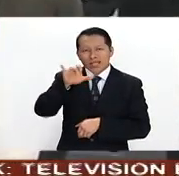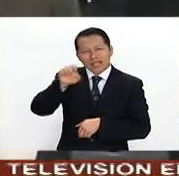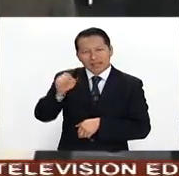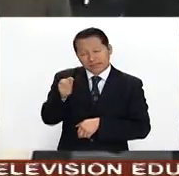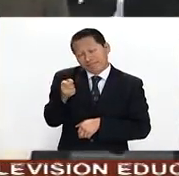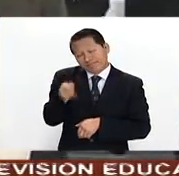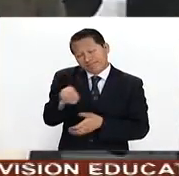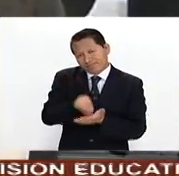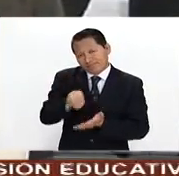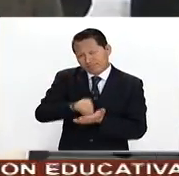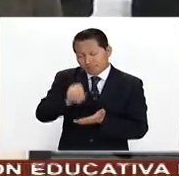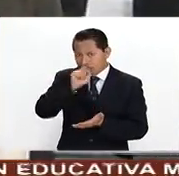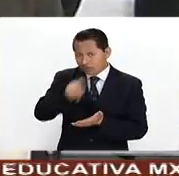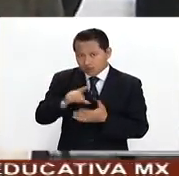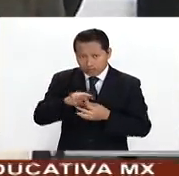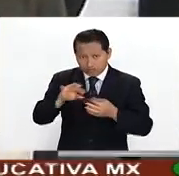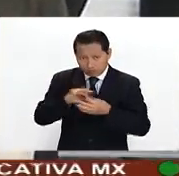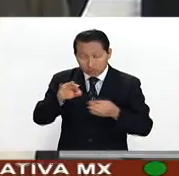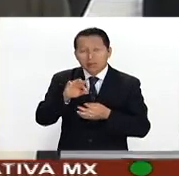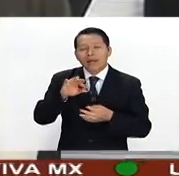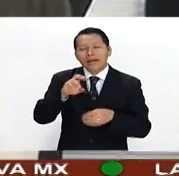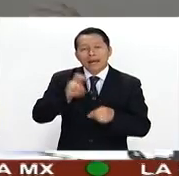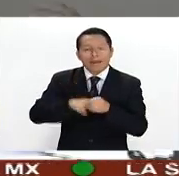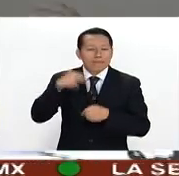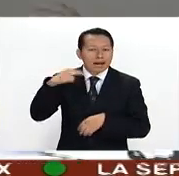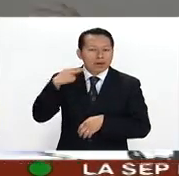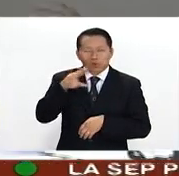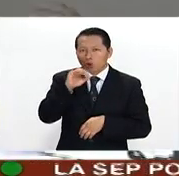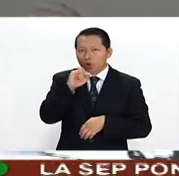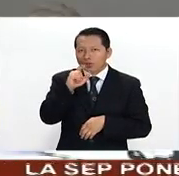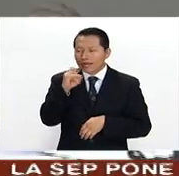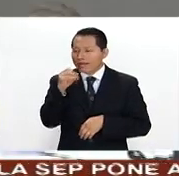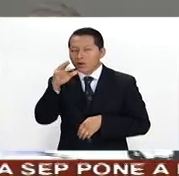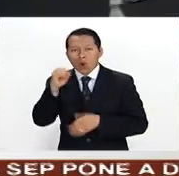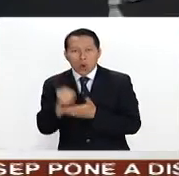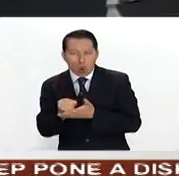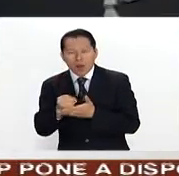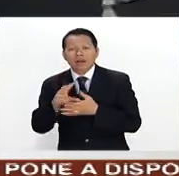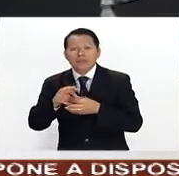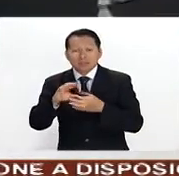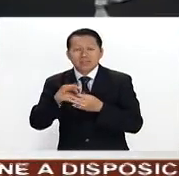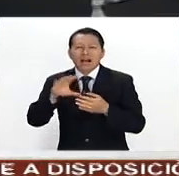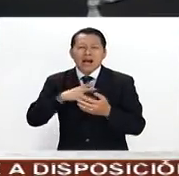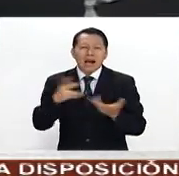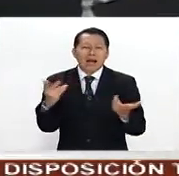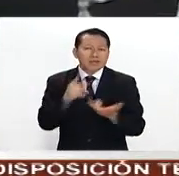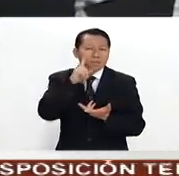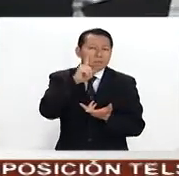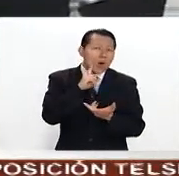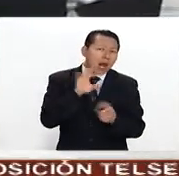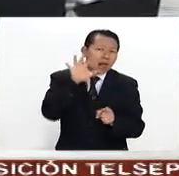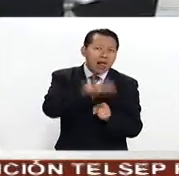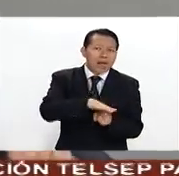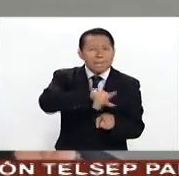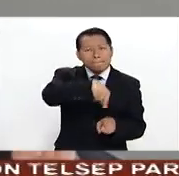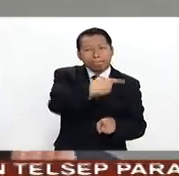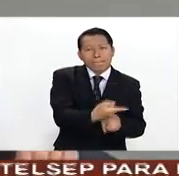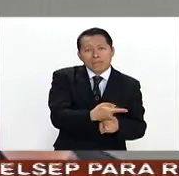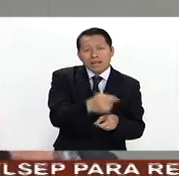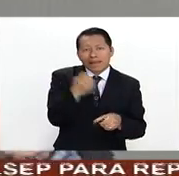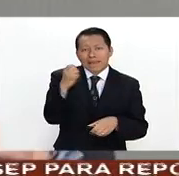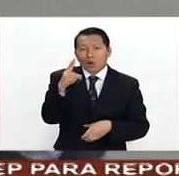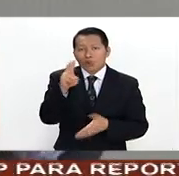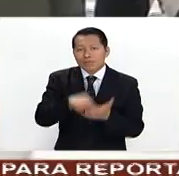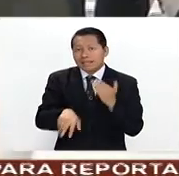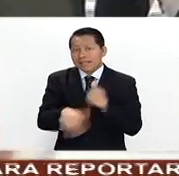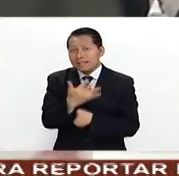terriblemente célebre, de Costa de Oro, de Veracruz, acusado de participar en la violación de una joven en Veracruz en enero del 2015. El